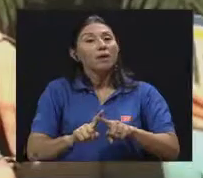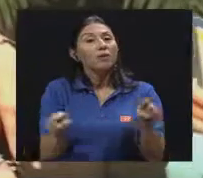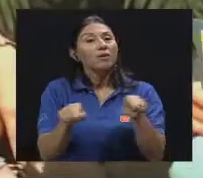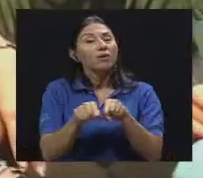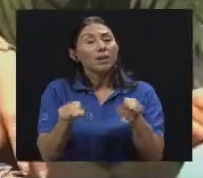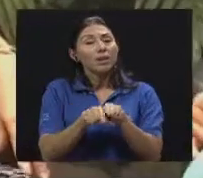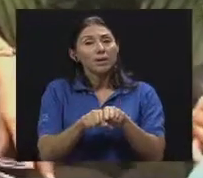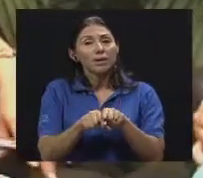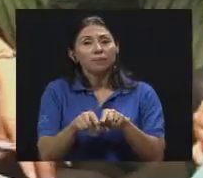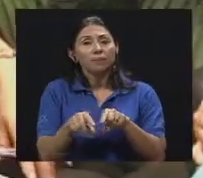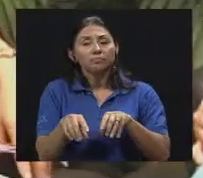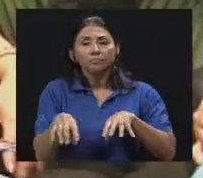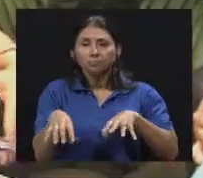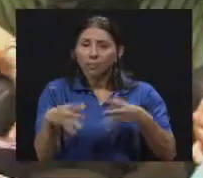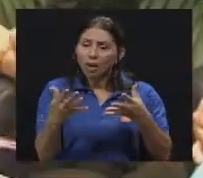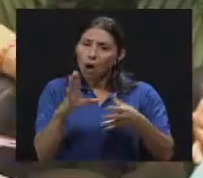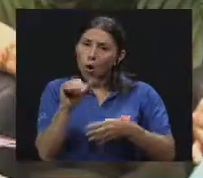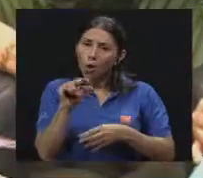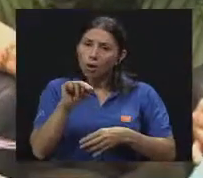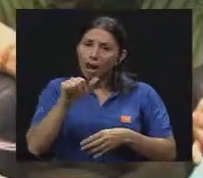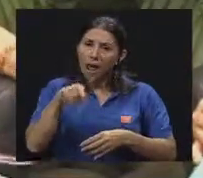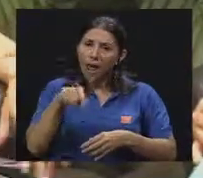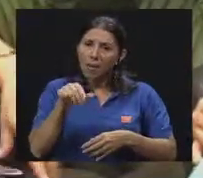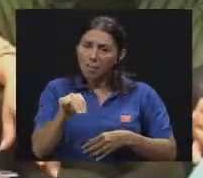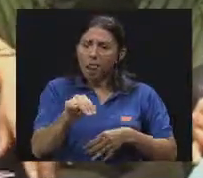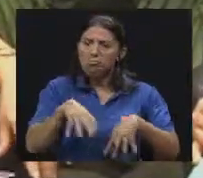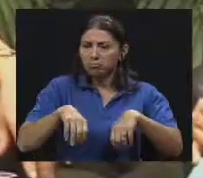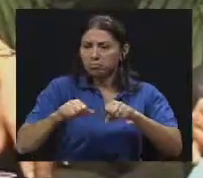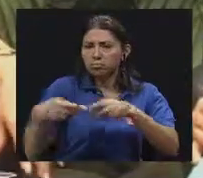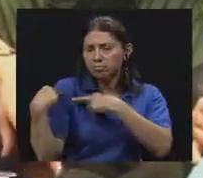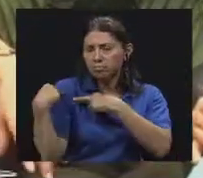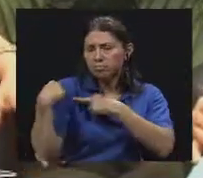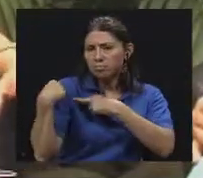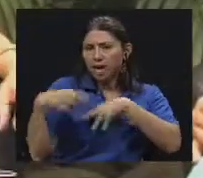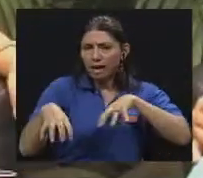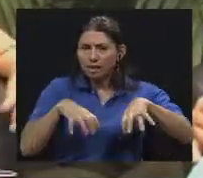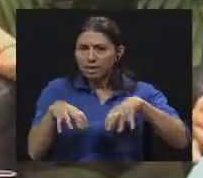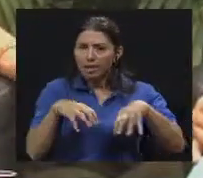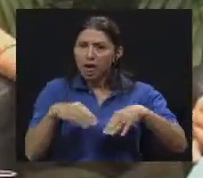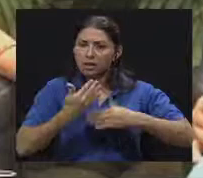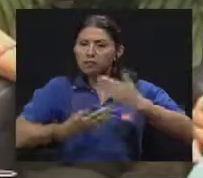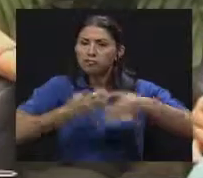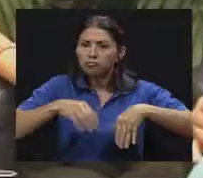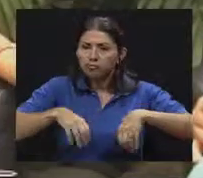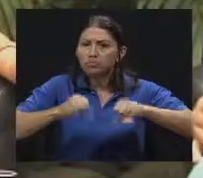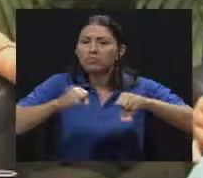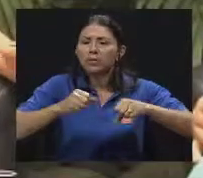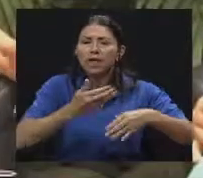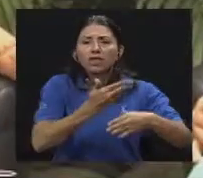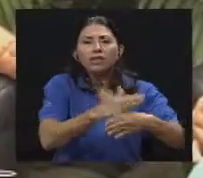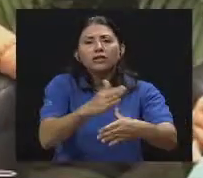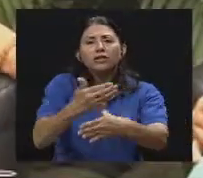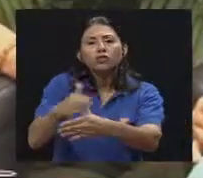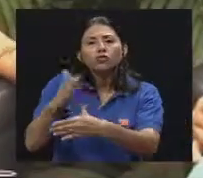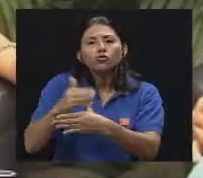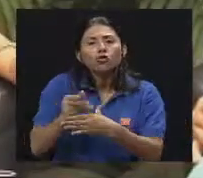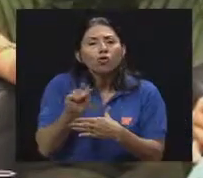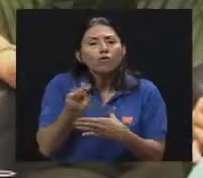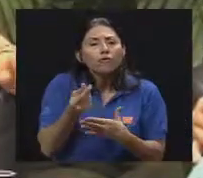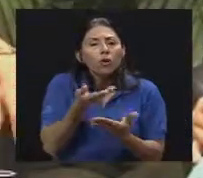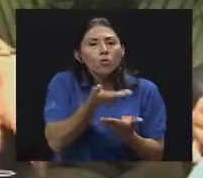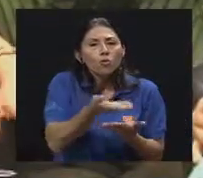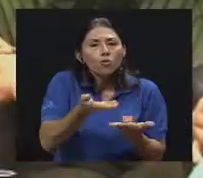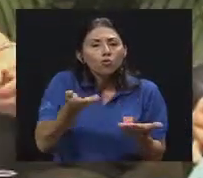pero también tiene actividades o un recargo en lo que tiene que ver en la parte, digamos, más operativa, de distribución de